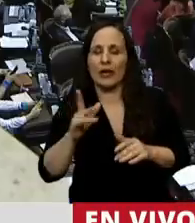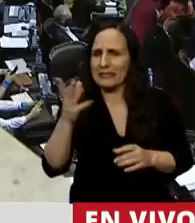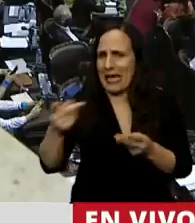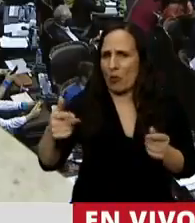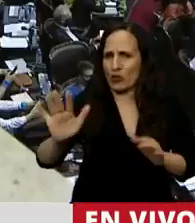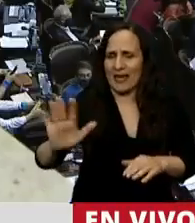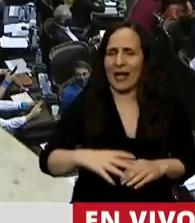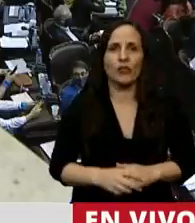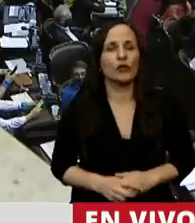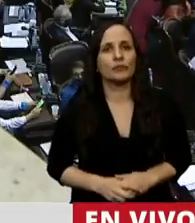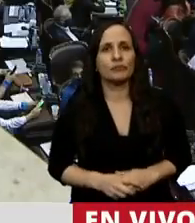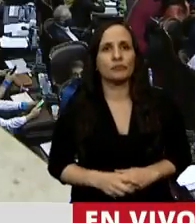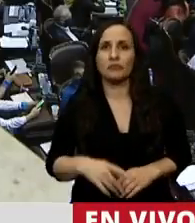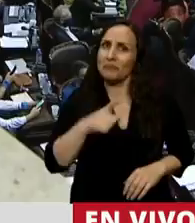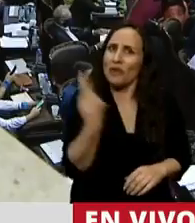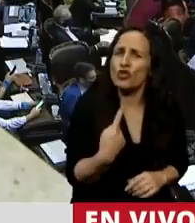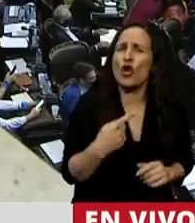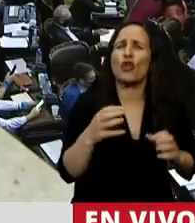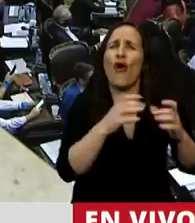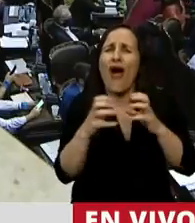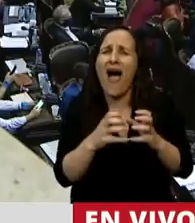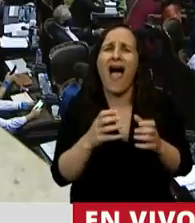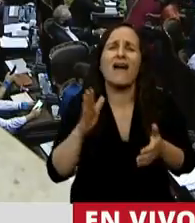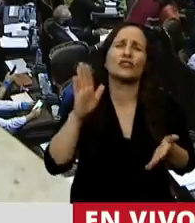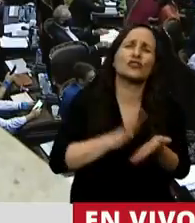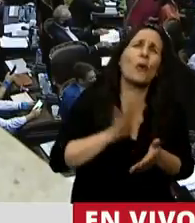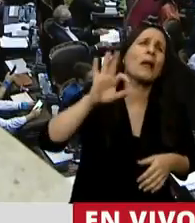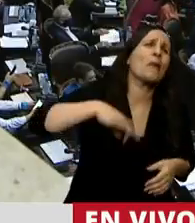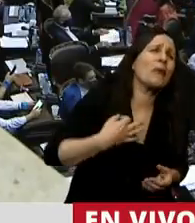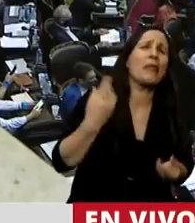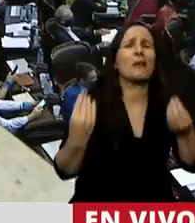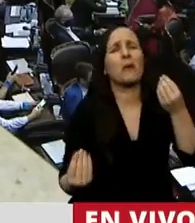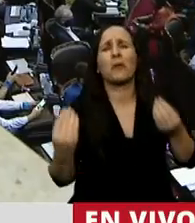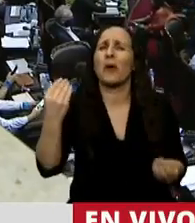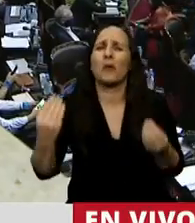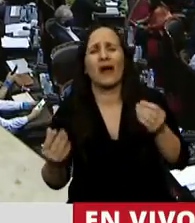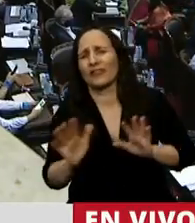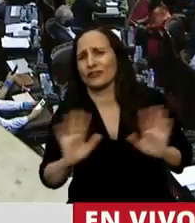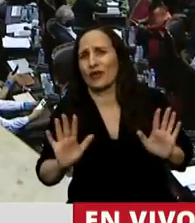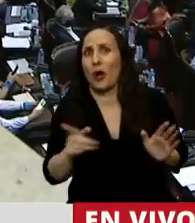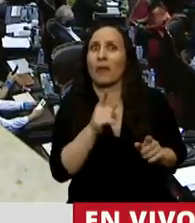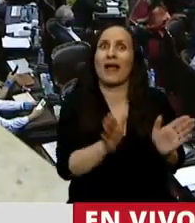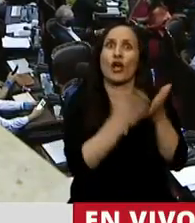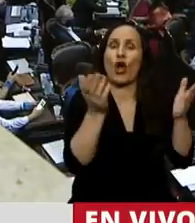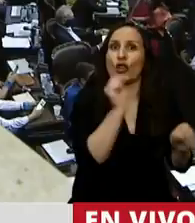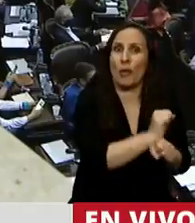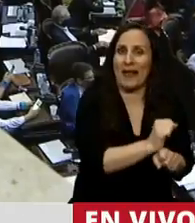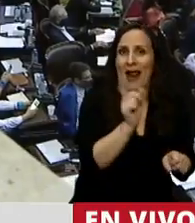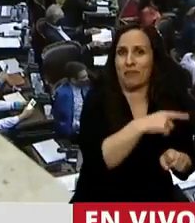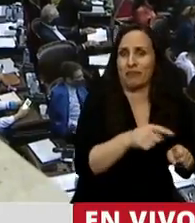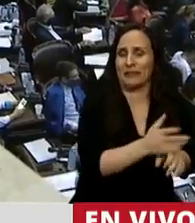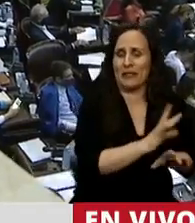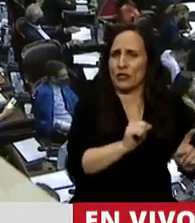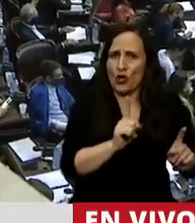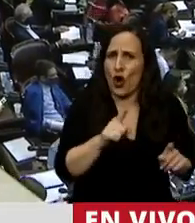Ahí voy cerrando. No estamos discutiendo sobre la vida o los orígenes, porque si no estaríamos buscando derogar el Código Penal actualmente vigente.